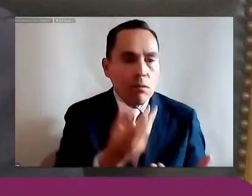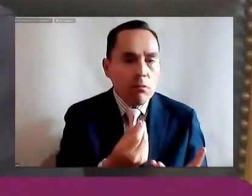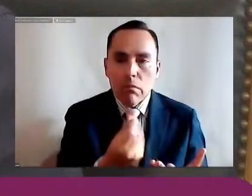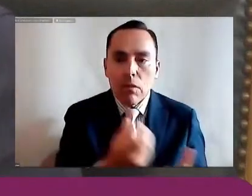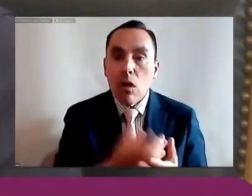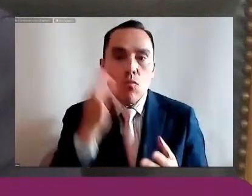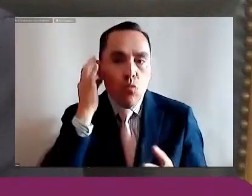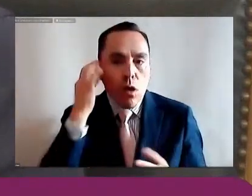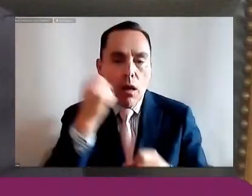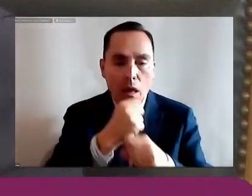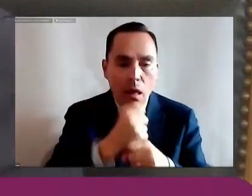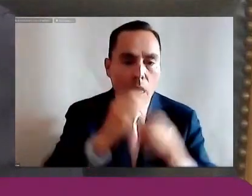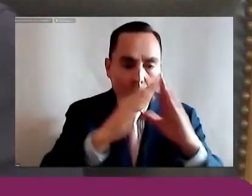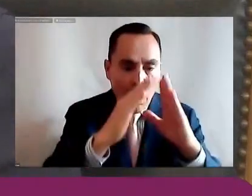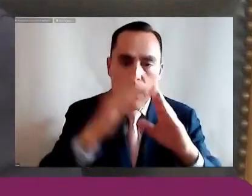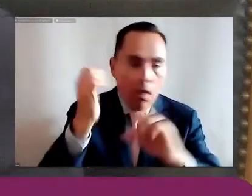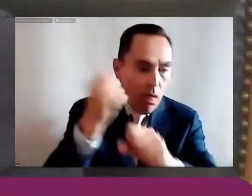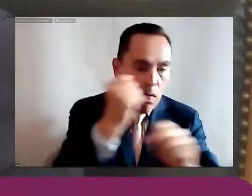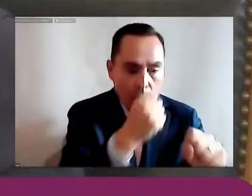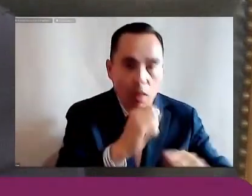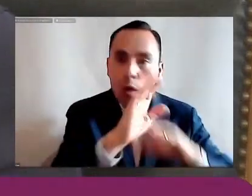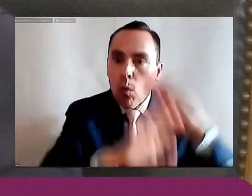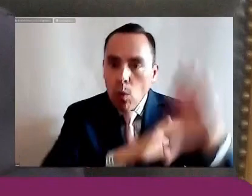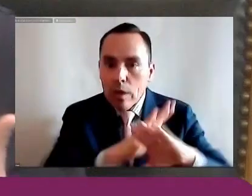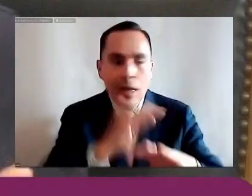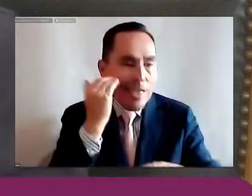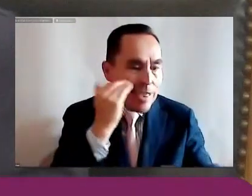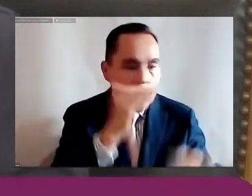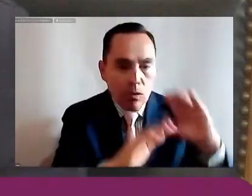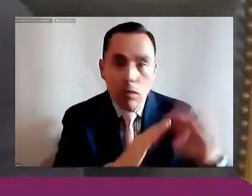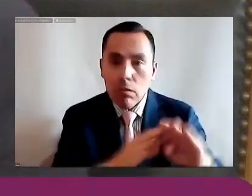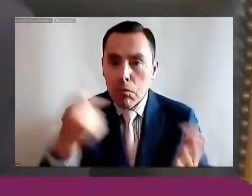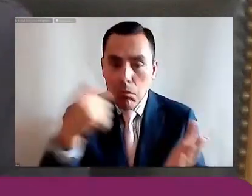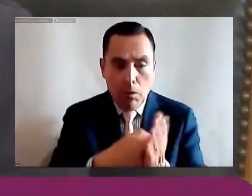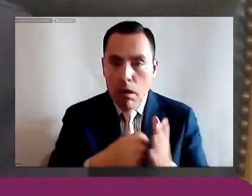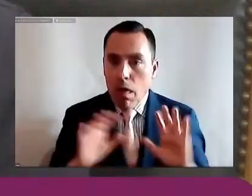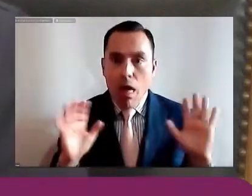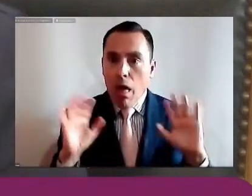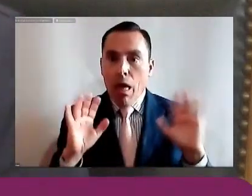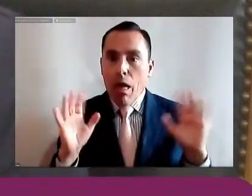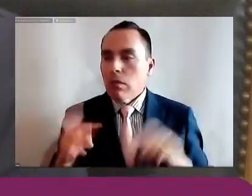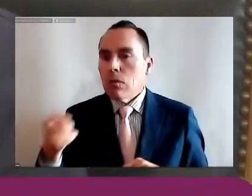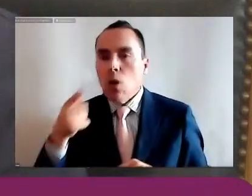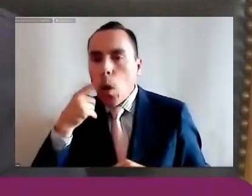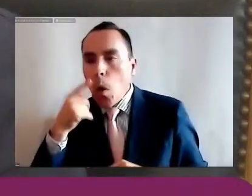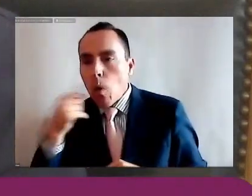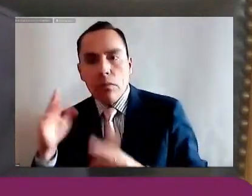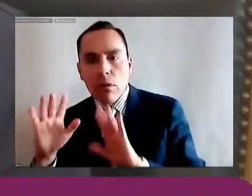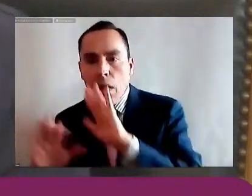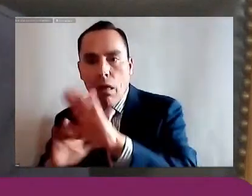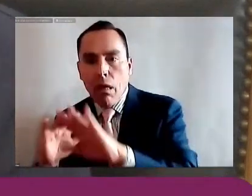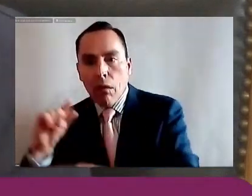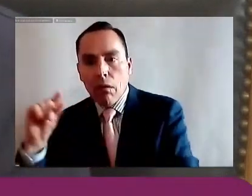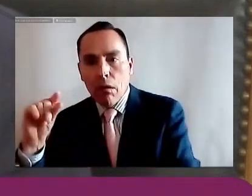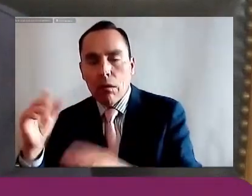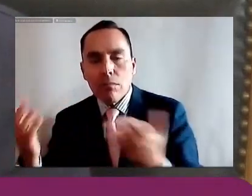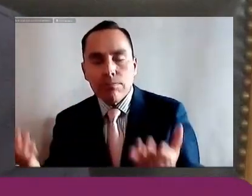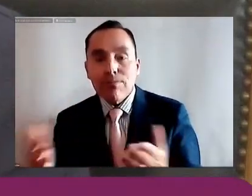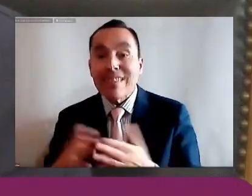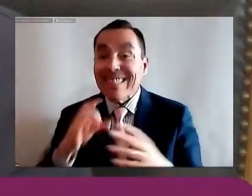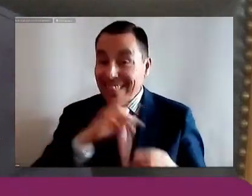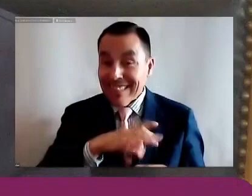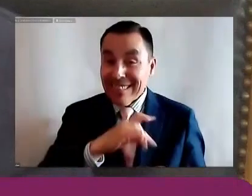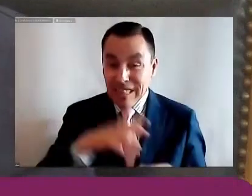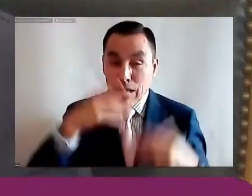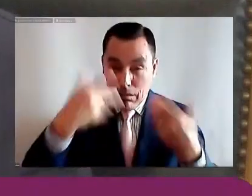de labores de cuidado no remuneradas, y existe ya en Chile numerosa estadística que